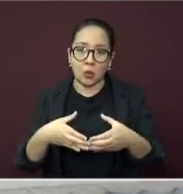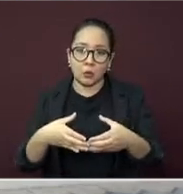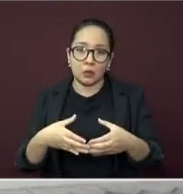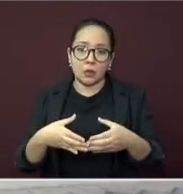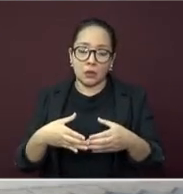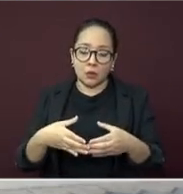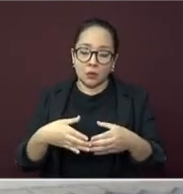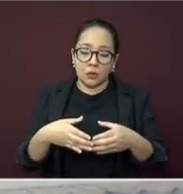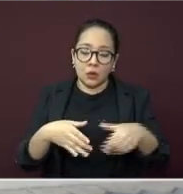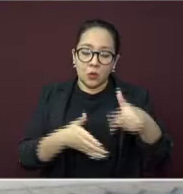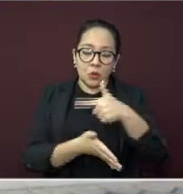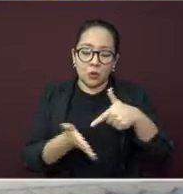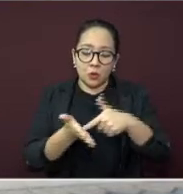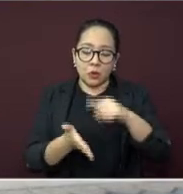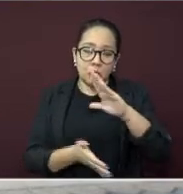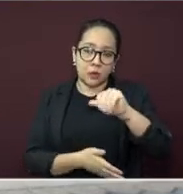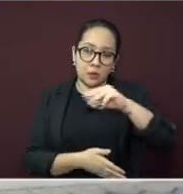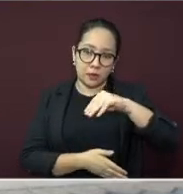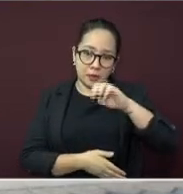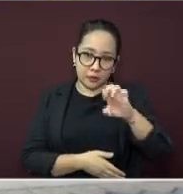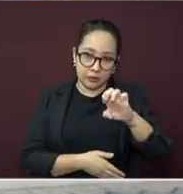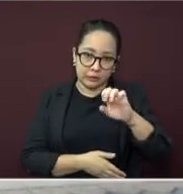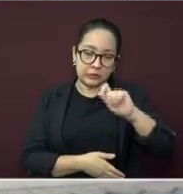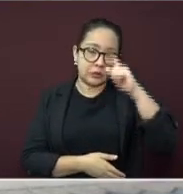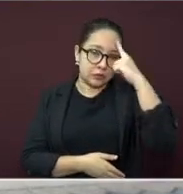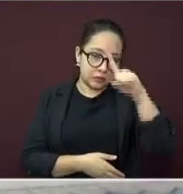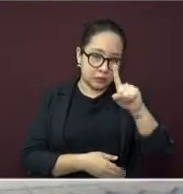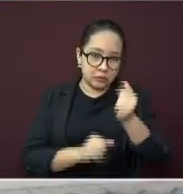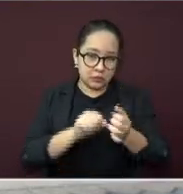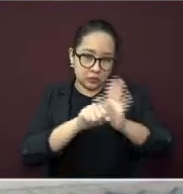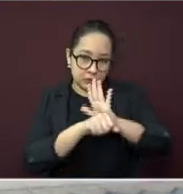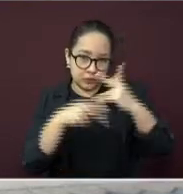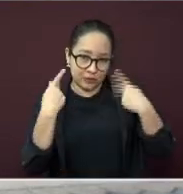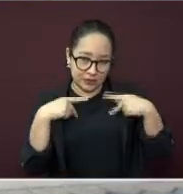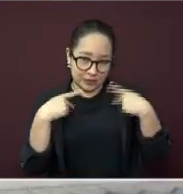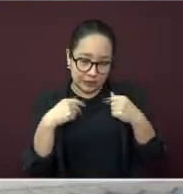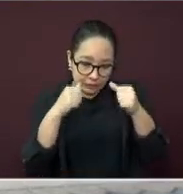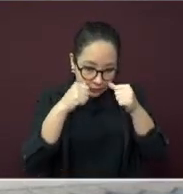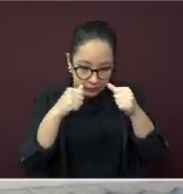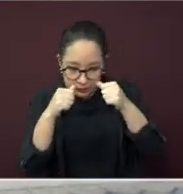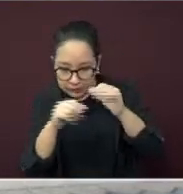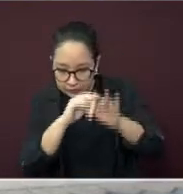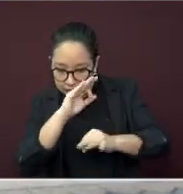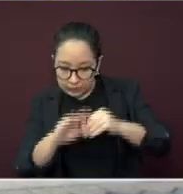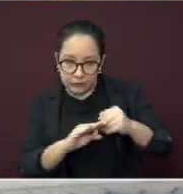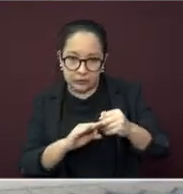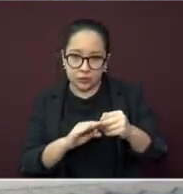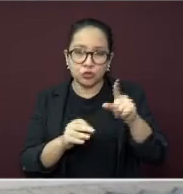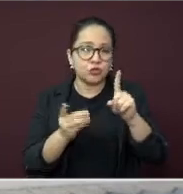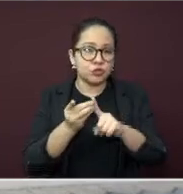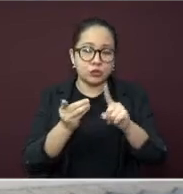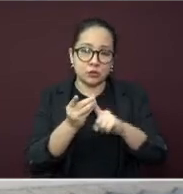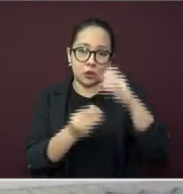expandida le llamamos carmen de 19 de coatzacoalcos